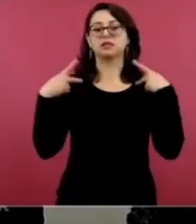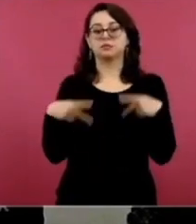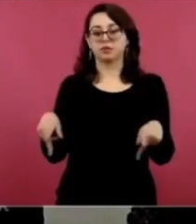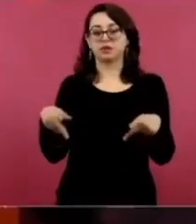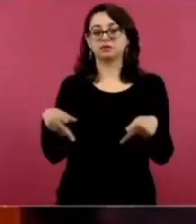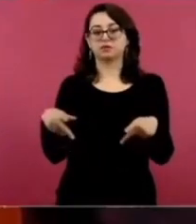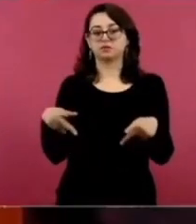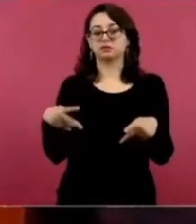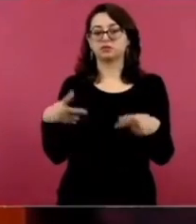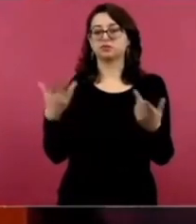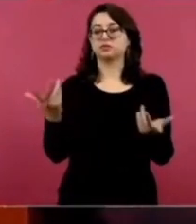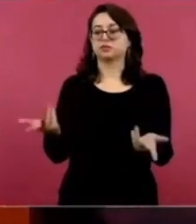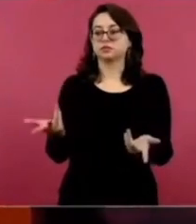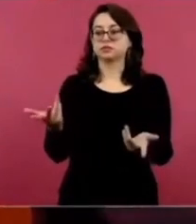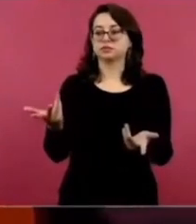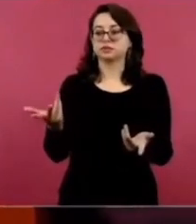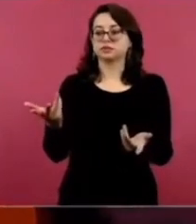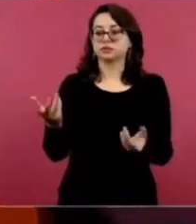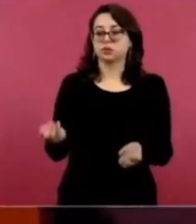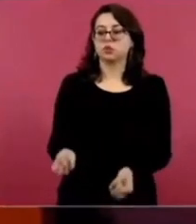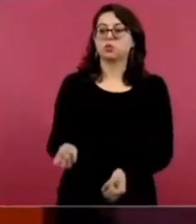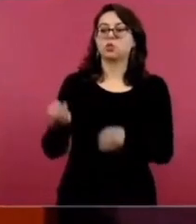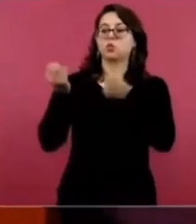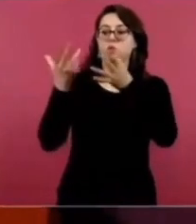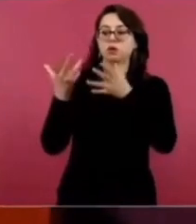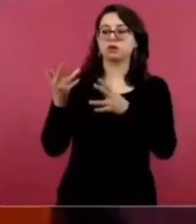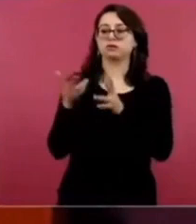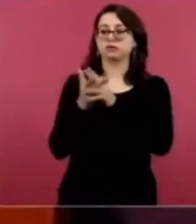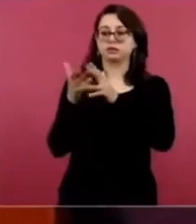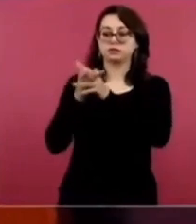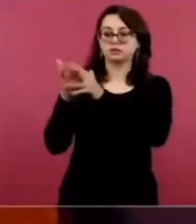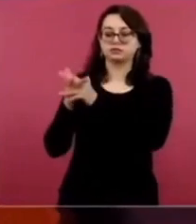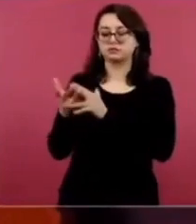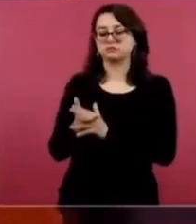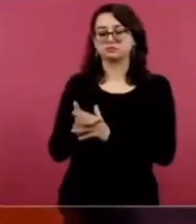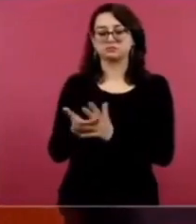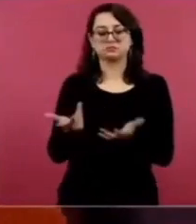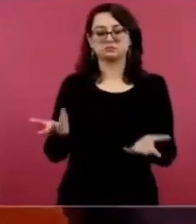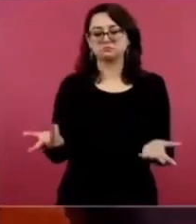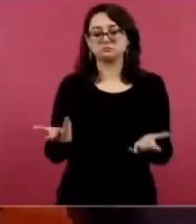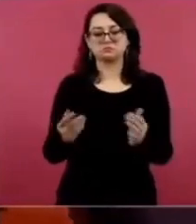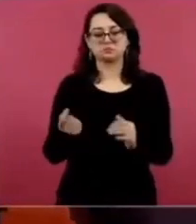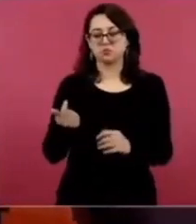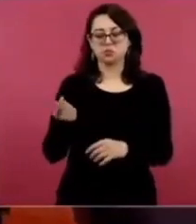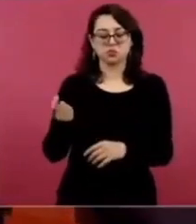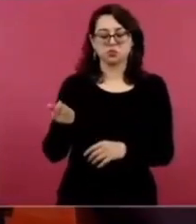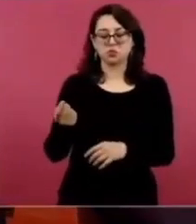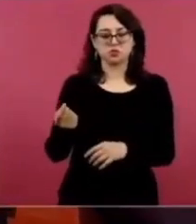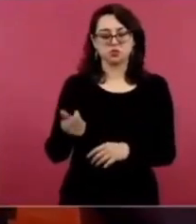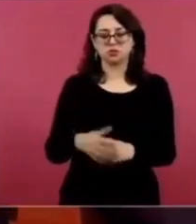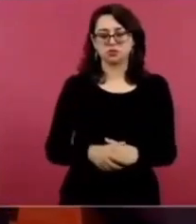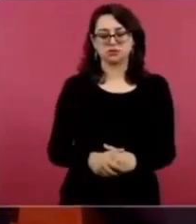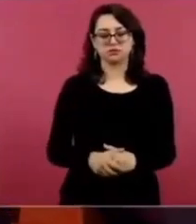realmente bajo el número de homicidios en la ciudad.